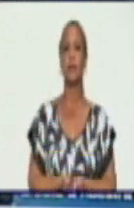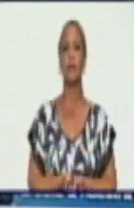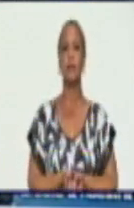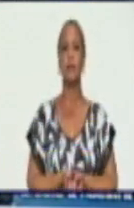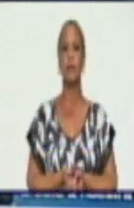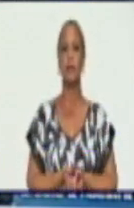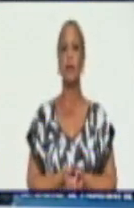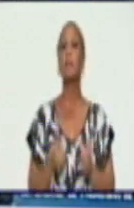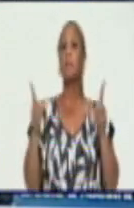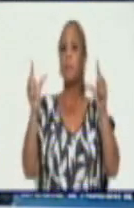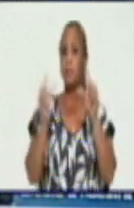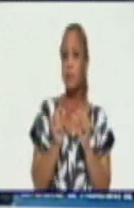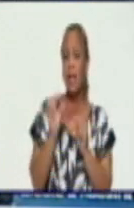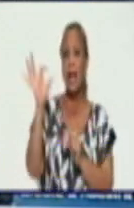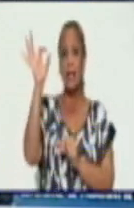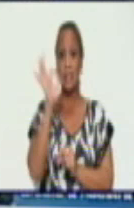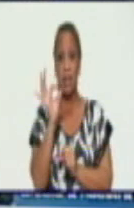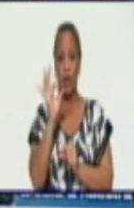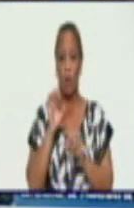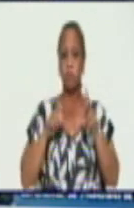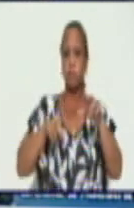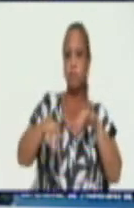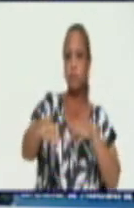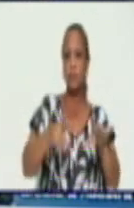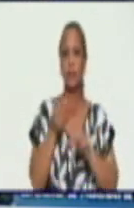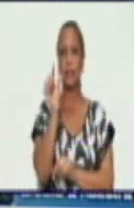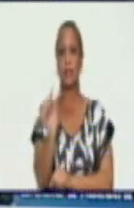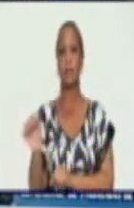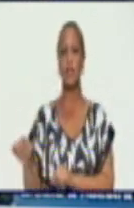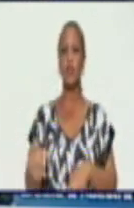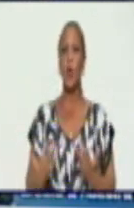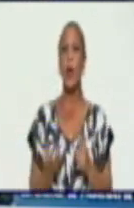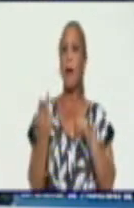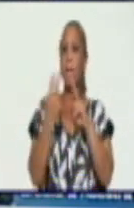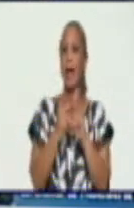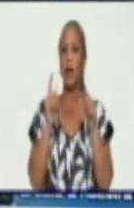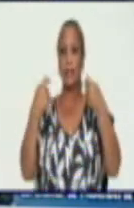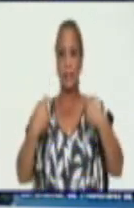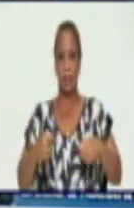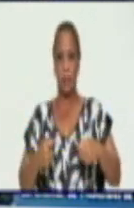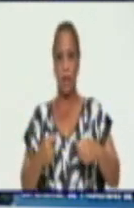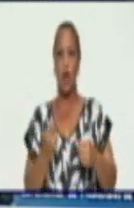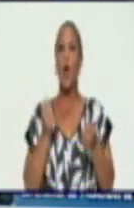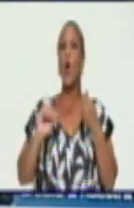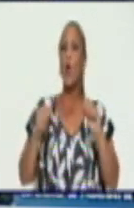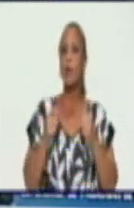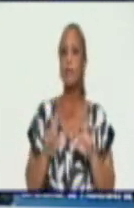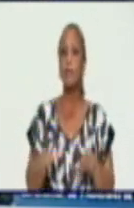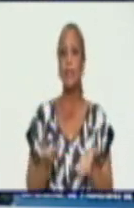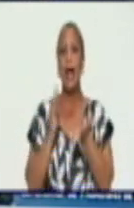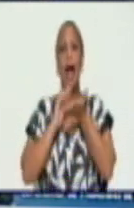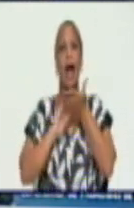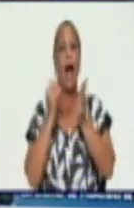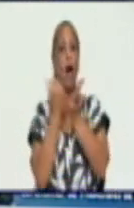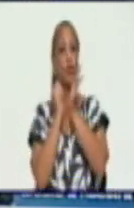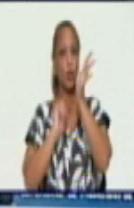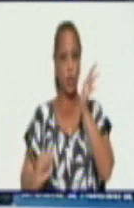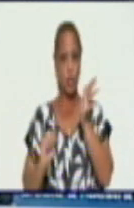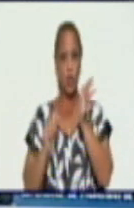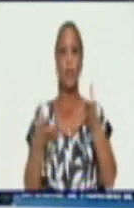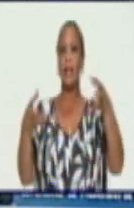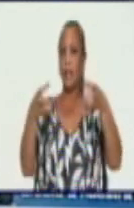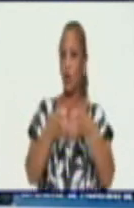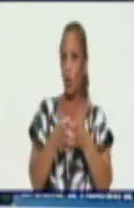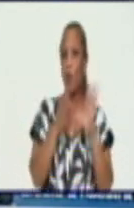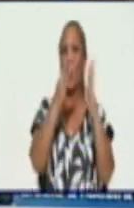objetivo de reducir a cero la movilidad para lo que deben organizar y limitar el autorizó desde el grupo